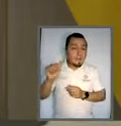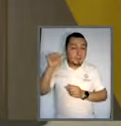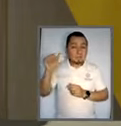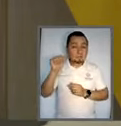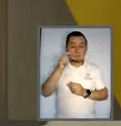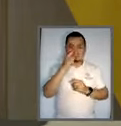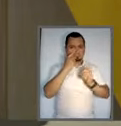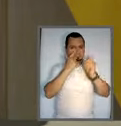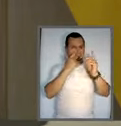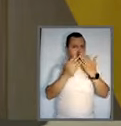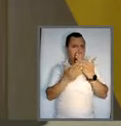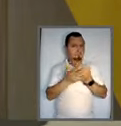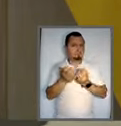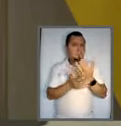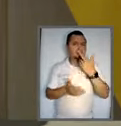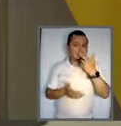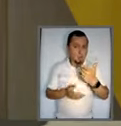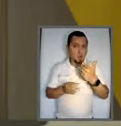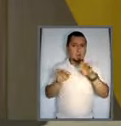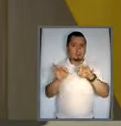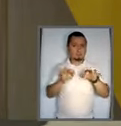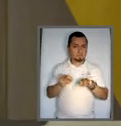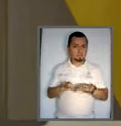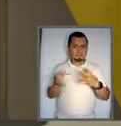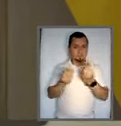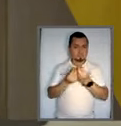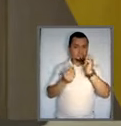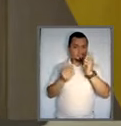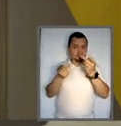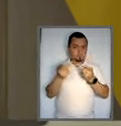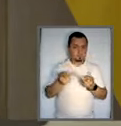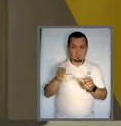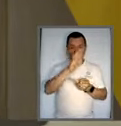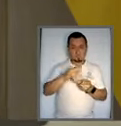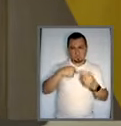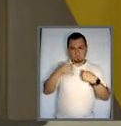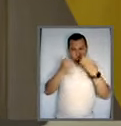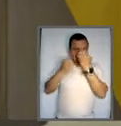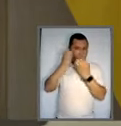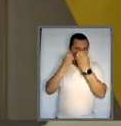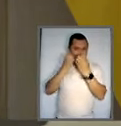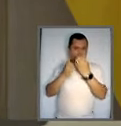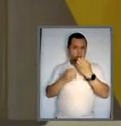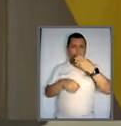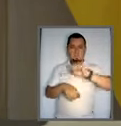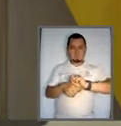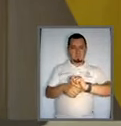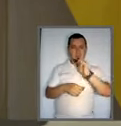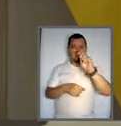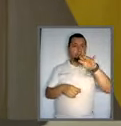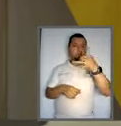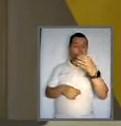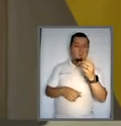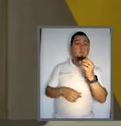abril. Nos fue bastante bien, vamos mucho mejor en materia de seguridad. Hoy en la mañana revisé el corte de la primera semana de mayo y les